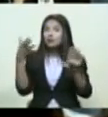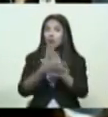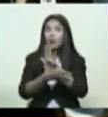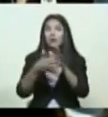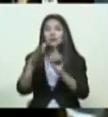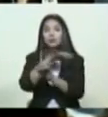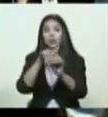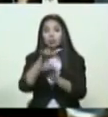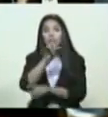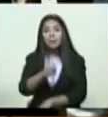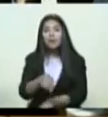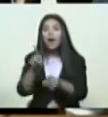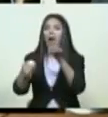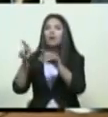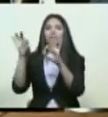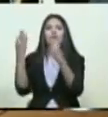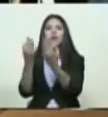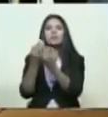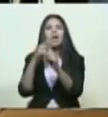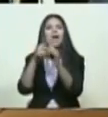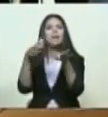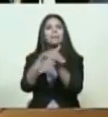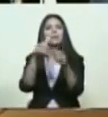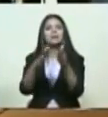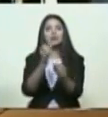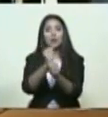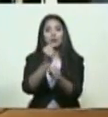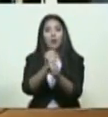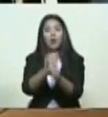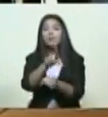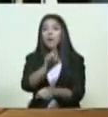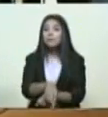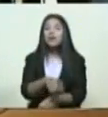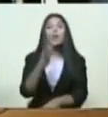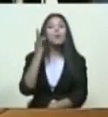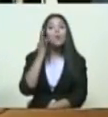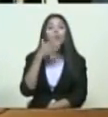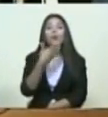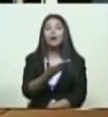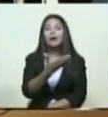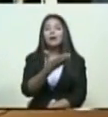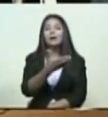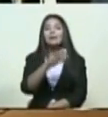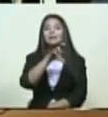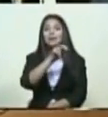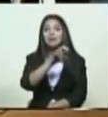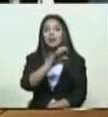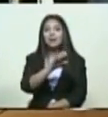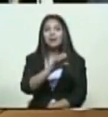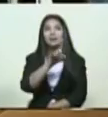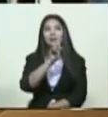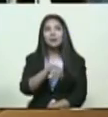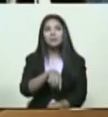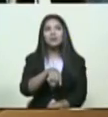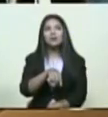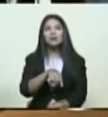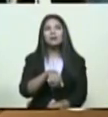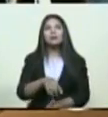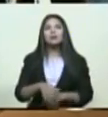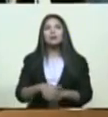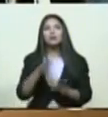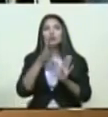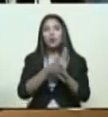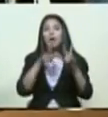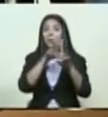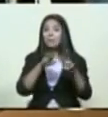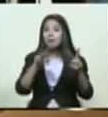hablaba inclusive de familiares de un exministro del gobierno, habló inclusive de la rectora, de una rectora del CNE. Entonces, ¿es su despacho sigue esta investigación? ¿Será